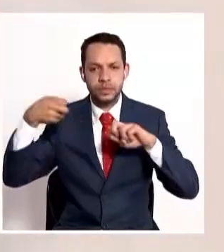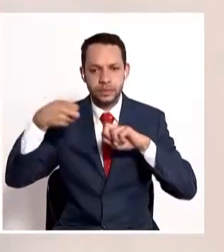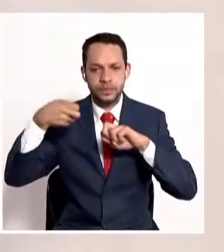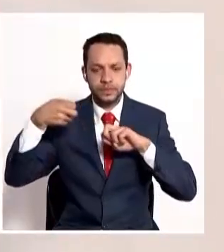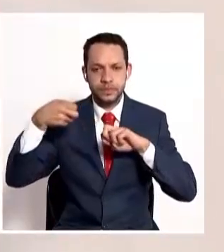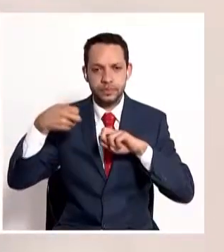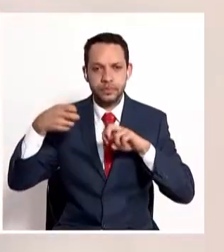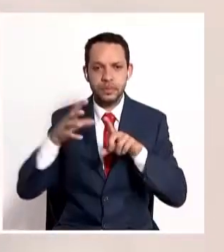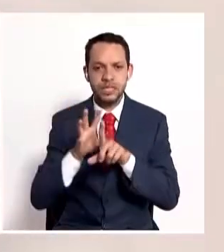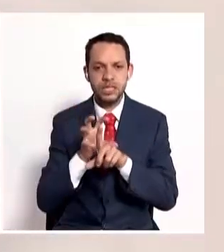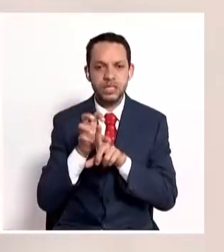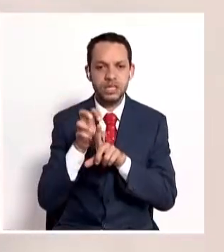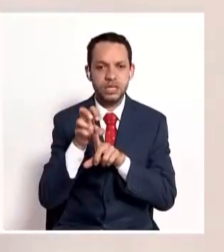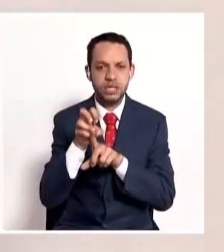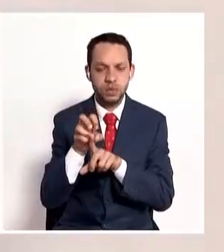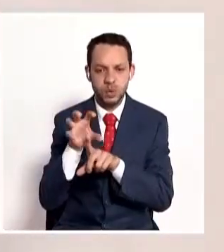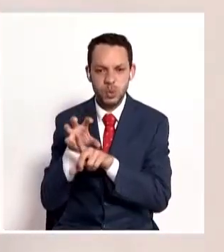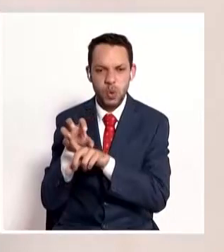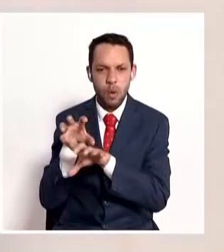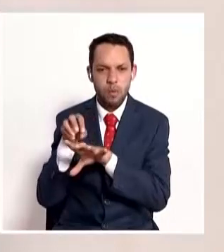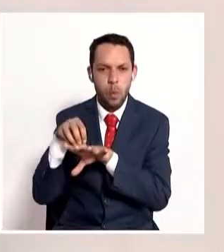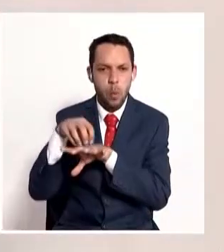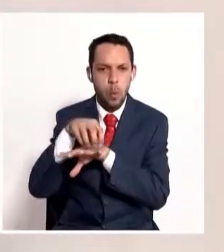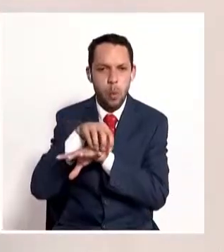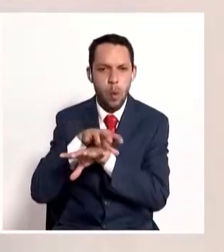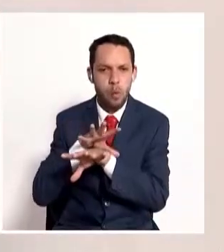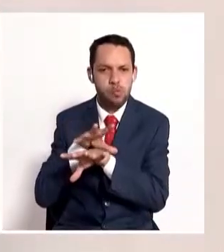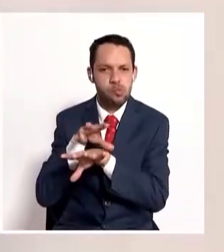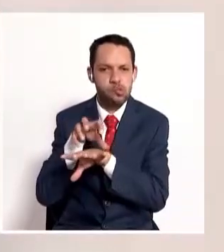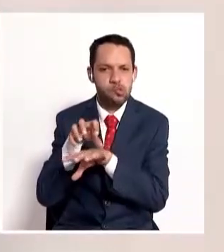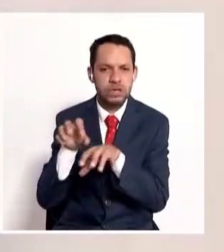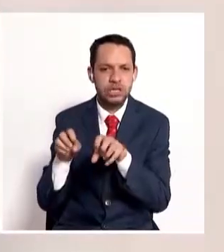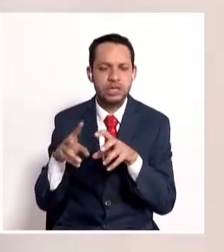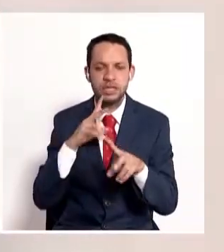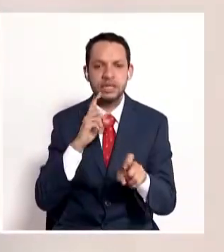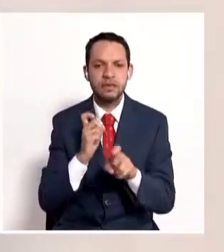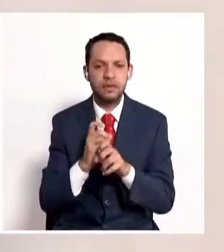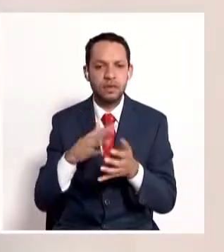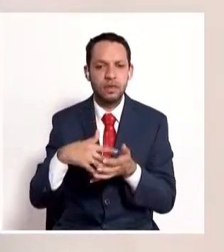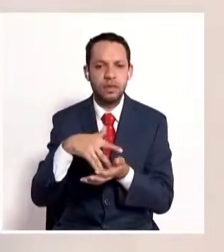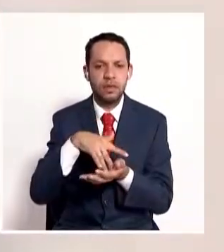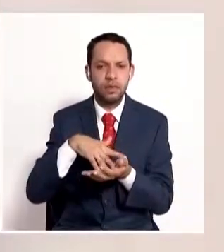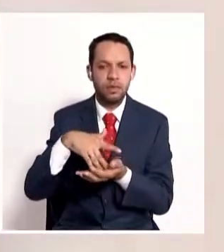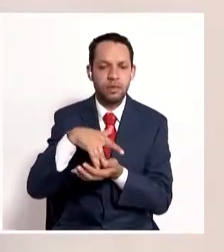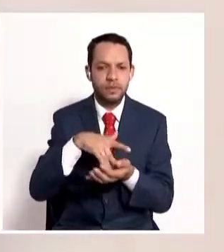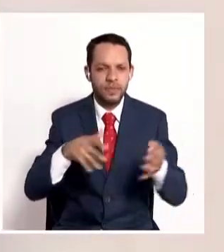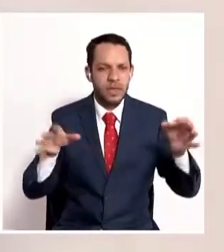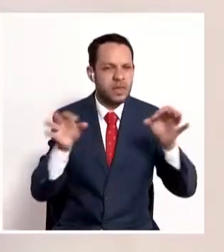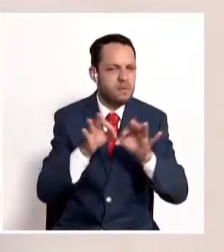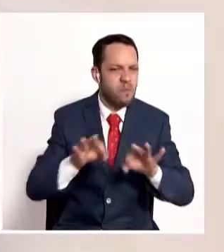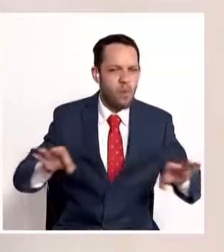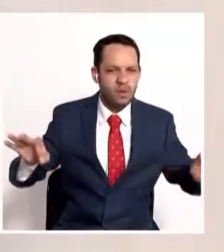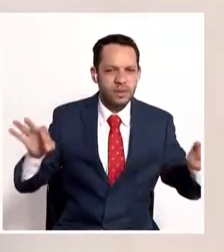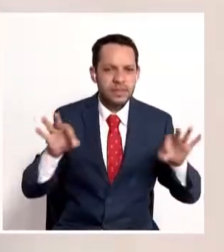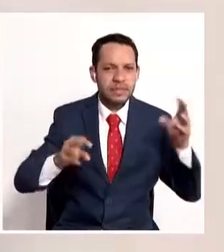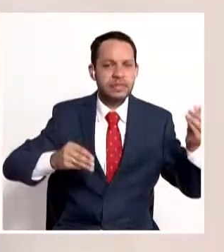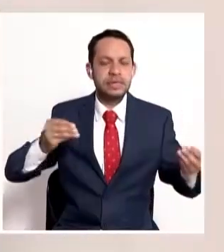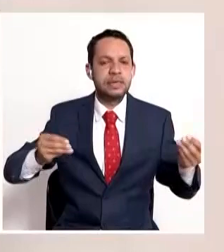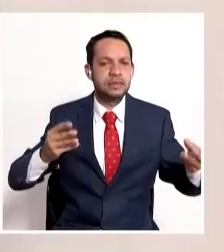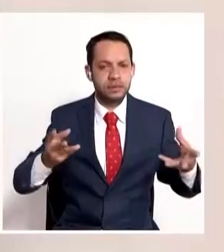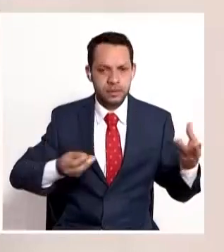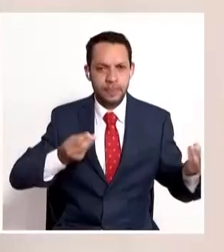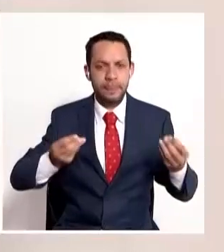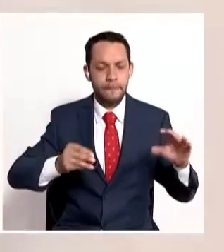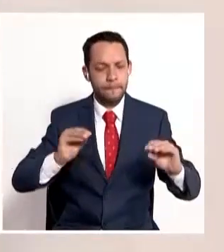lo que llamamos la artritis o artritis reumatoidea que es lo importante en estos procesos inflamatorios y autoinmunes